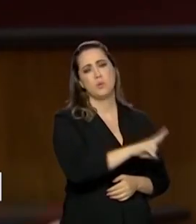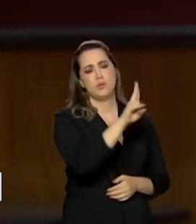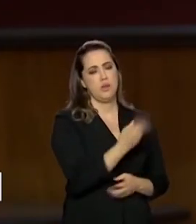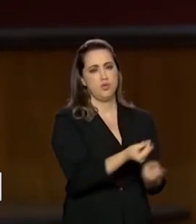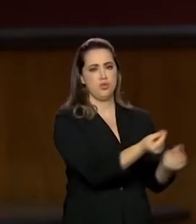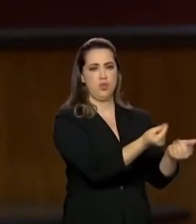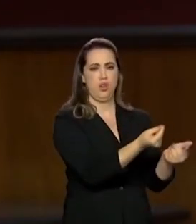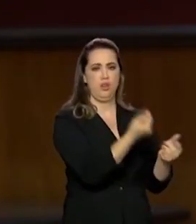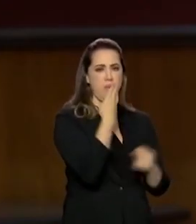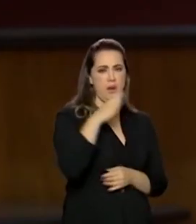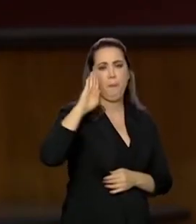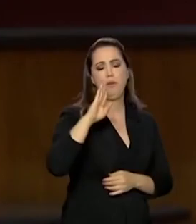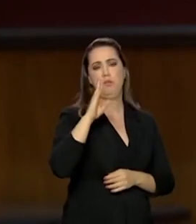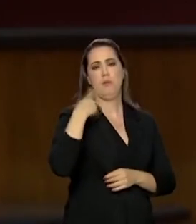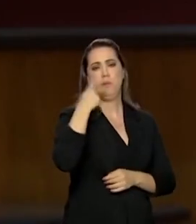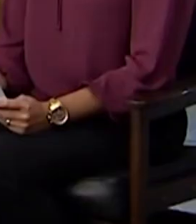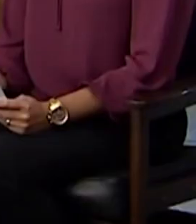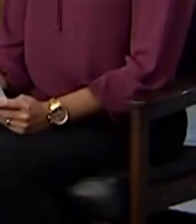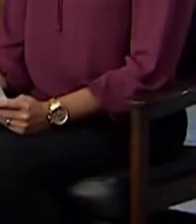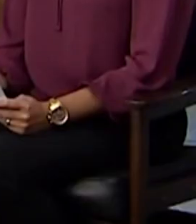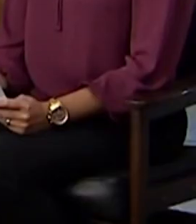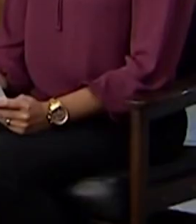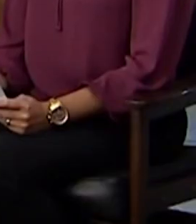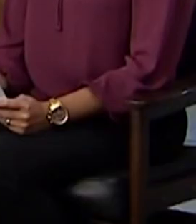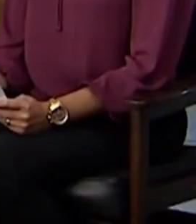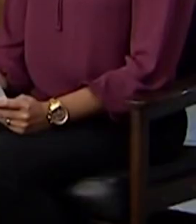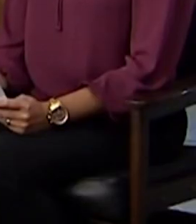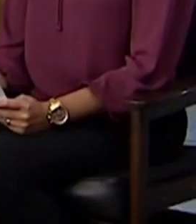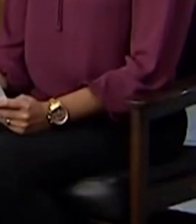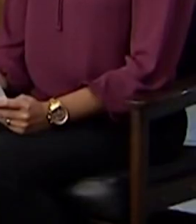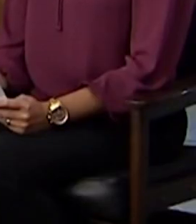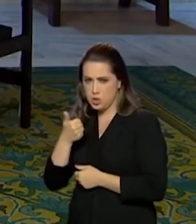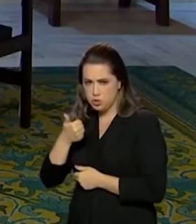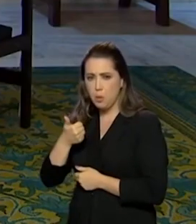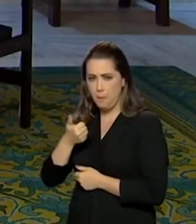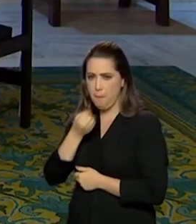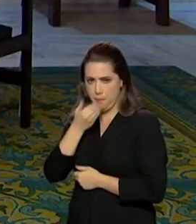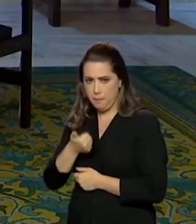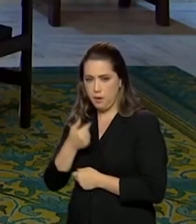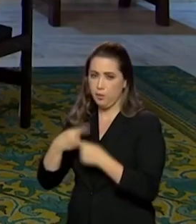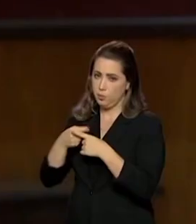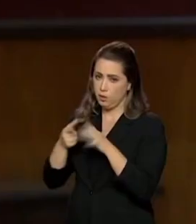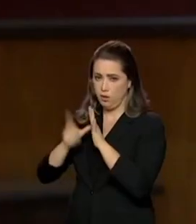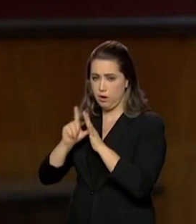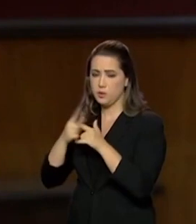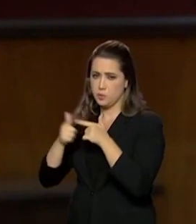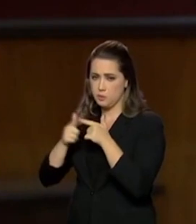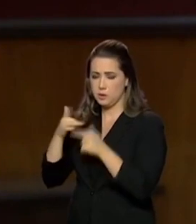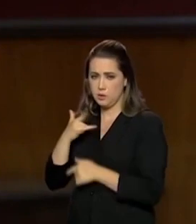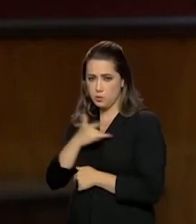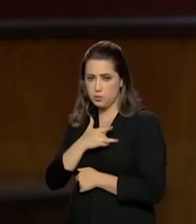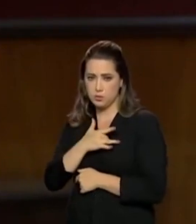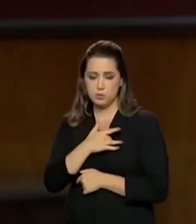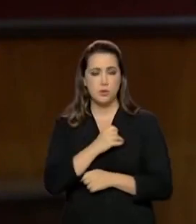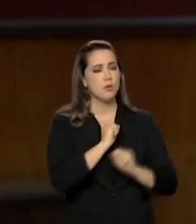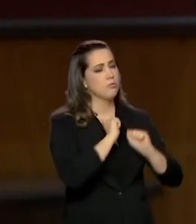del medio ambiente la explotación ilegal de recursos naturales y el acaparamiento de tierras pueden constituir un crimen contra la humanidad